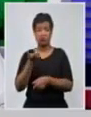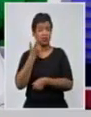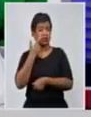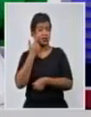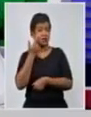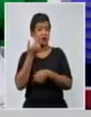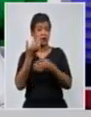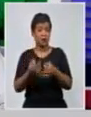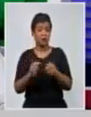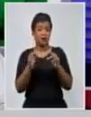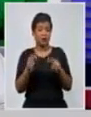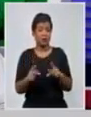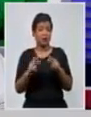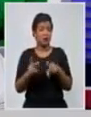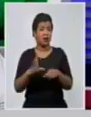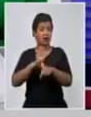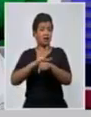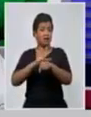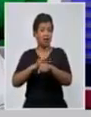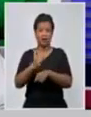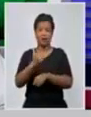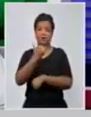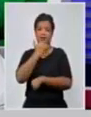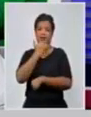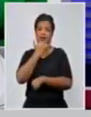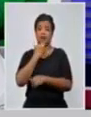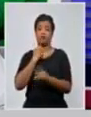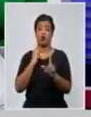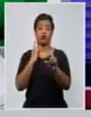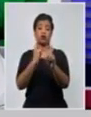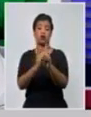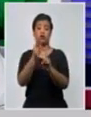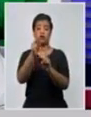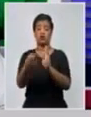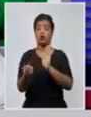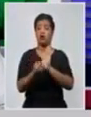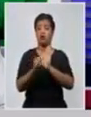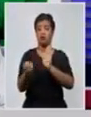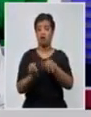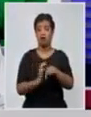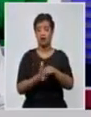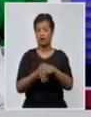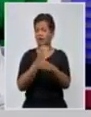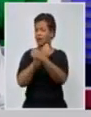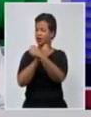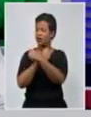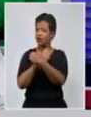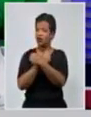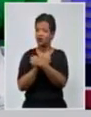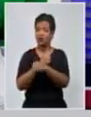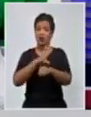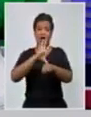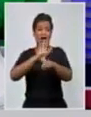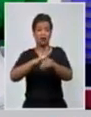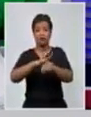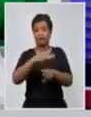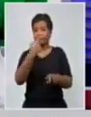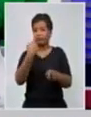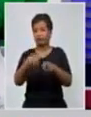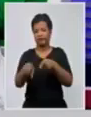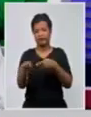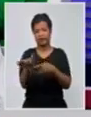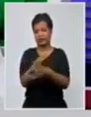se repite, el ser contacto de caso confirmado, mucho riesgo, el padecer enfermedades como la